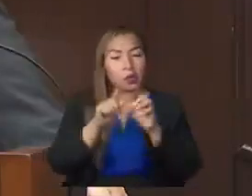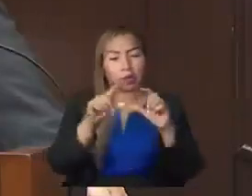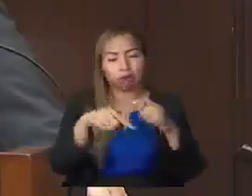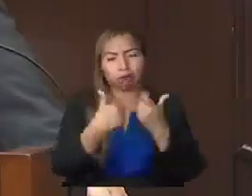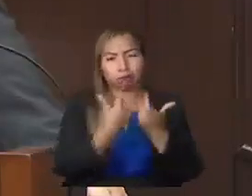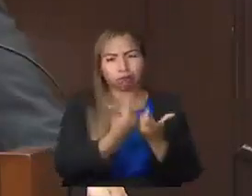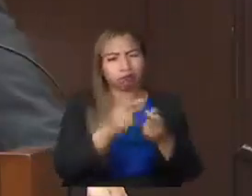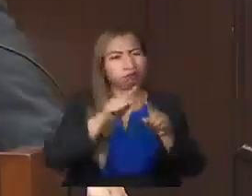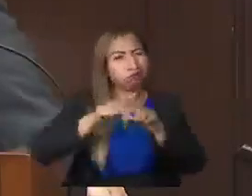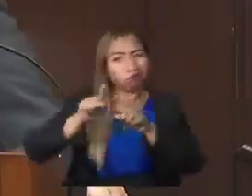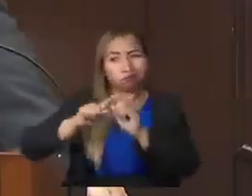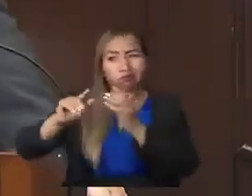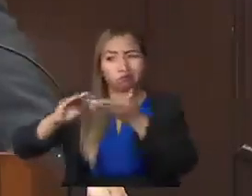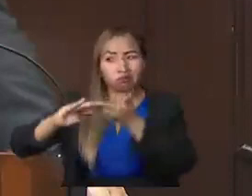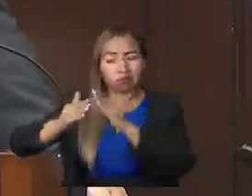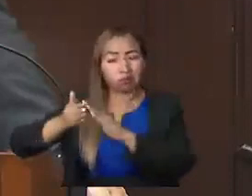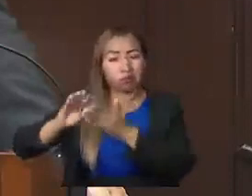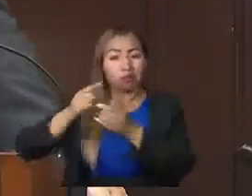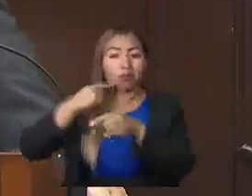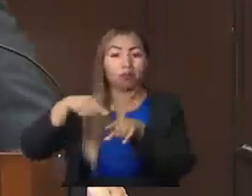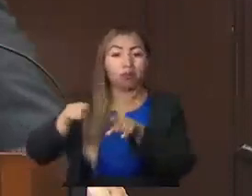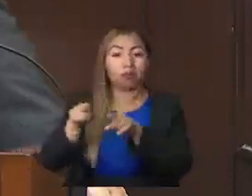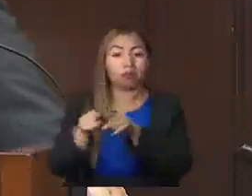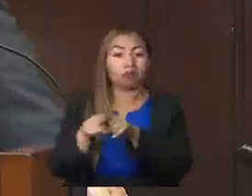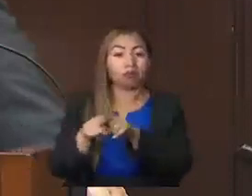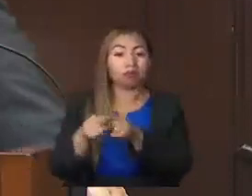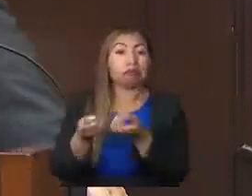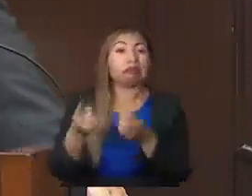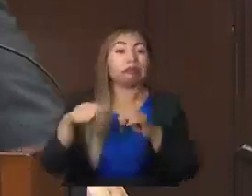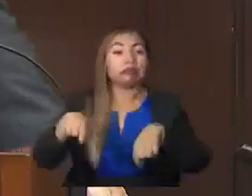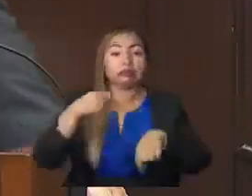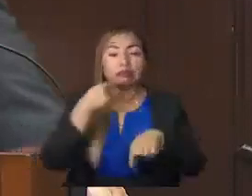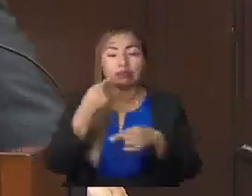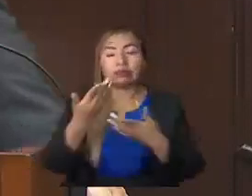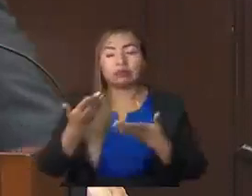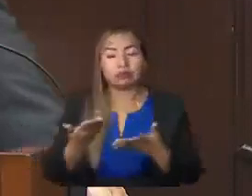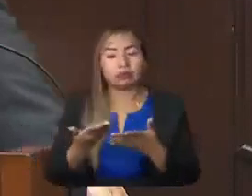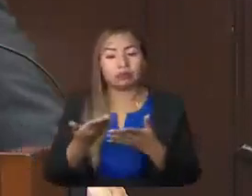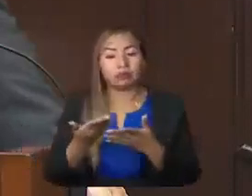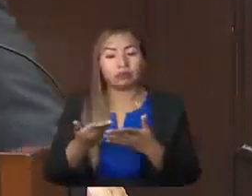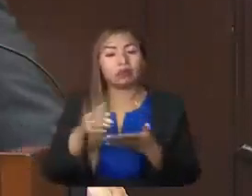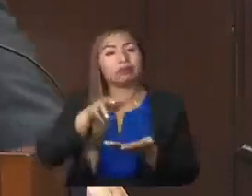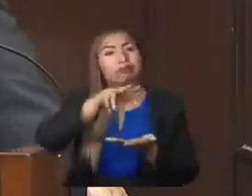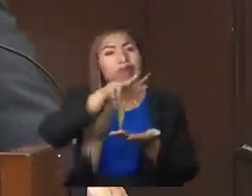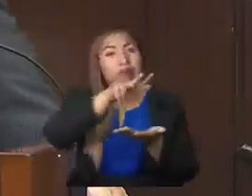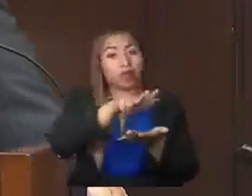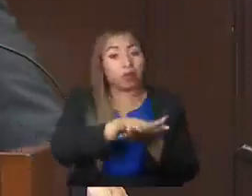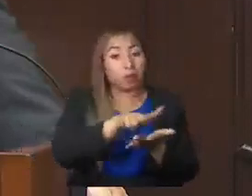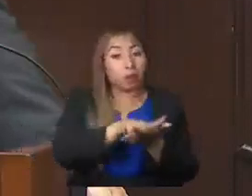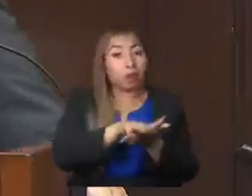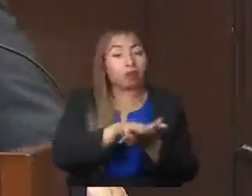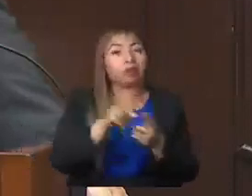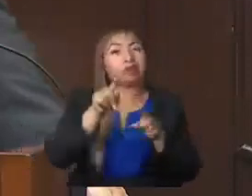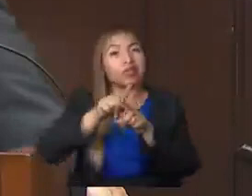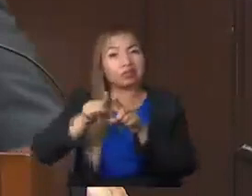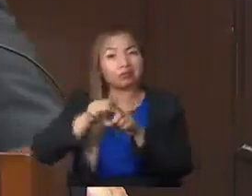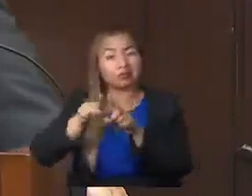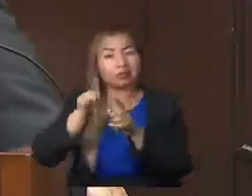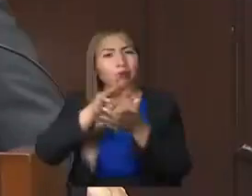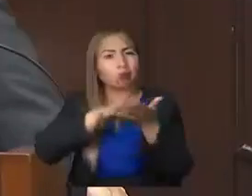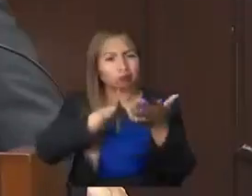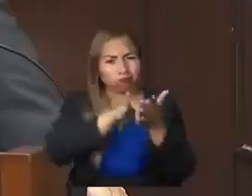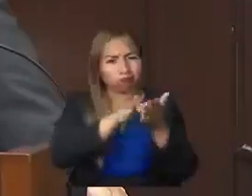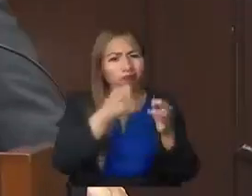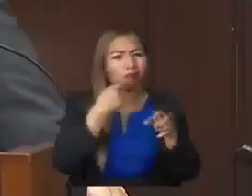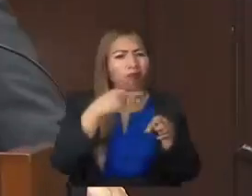vulnerables determinaron que debíamos priorizar en la aprobación de leyes basadas en el concepto